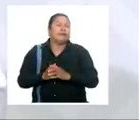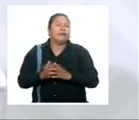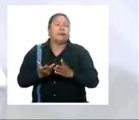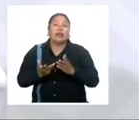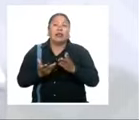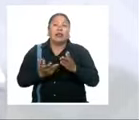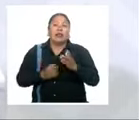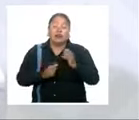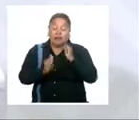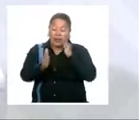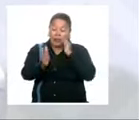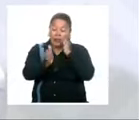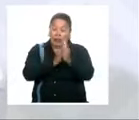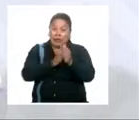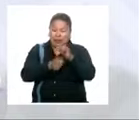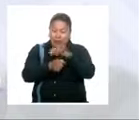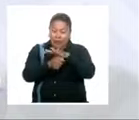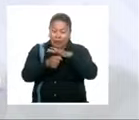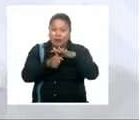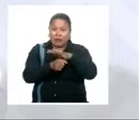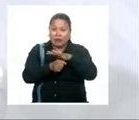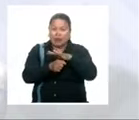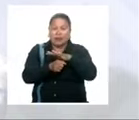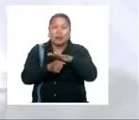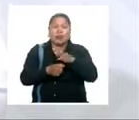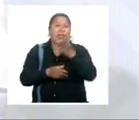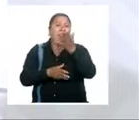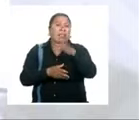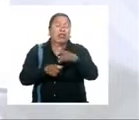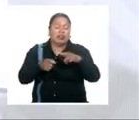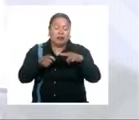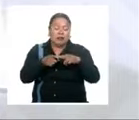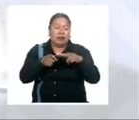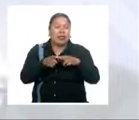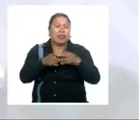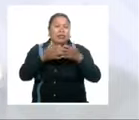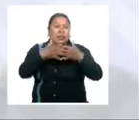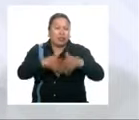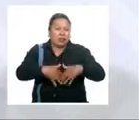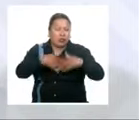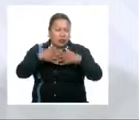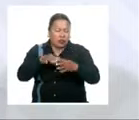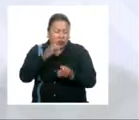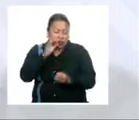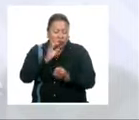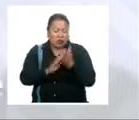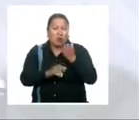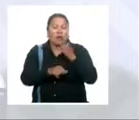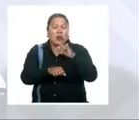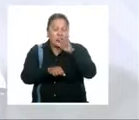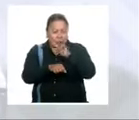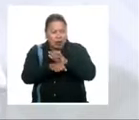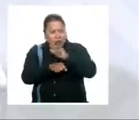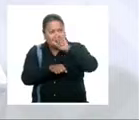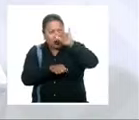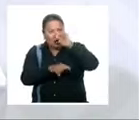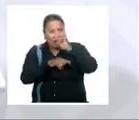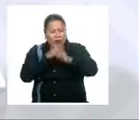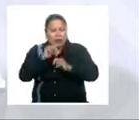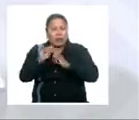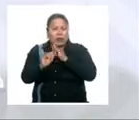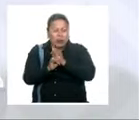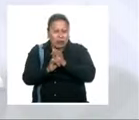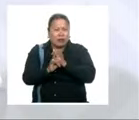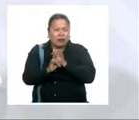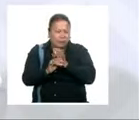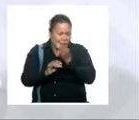corredor interoceánico, sus 10 parques industriales, el nuevo aeropuerto internacional que